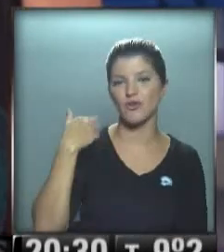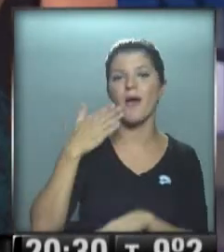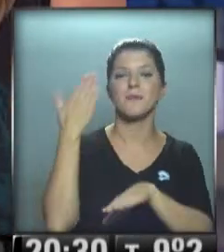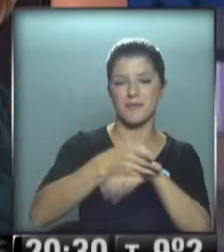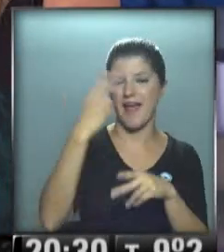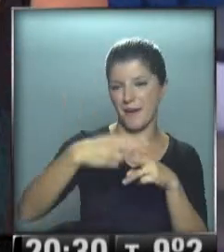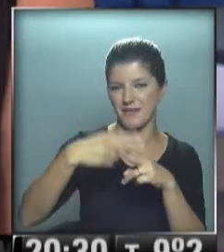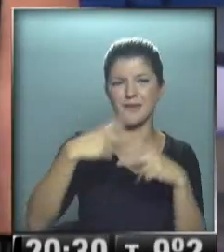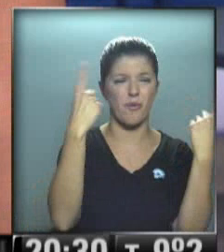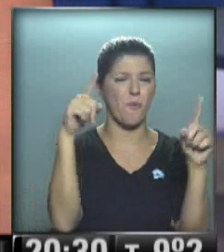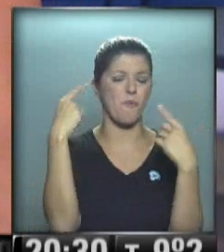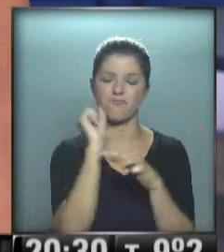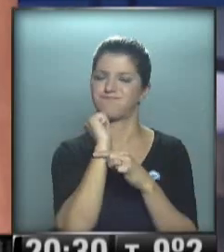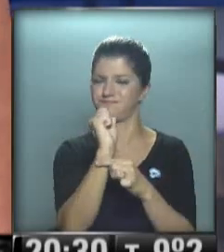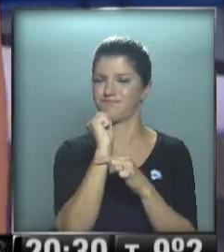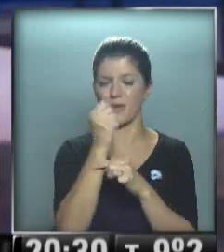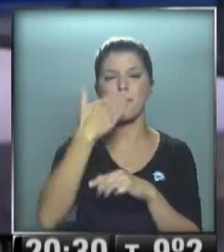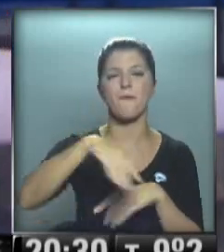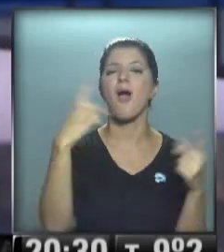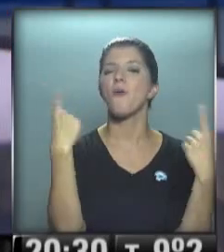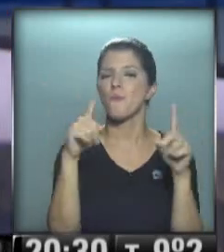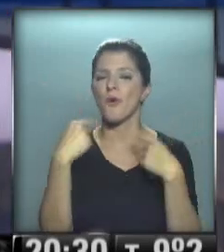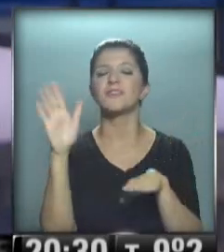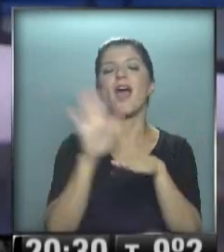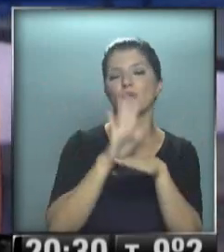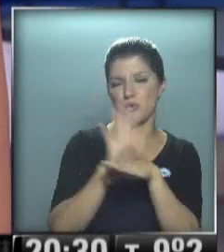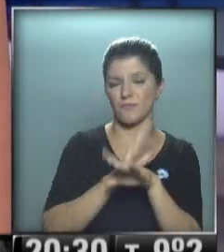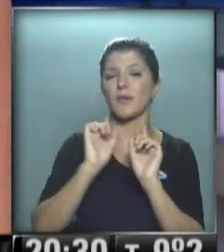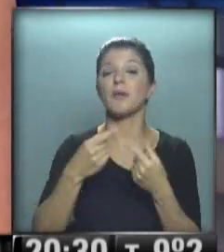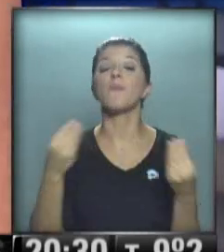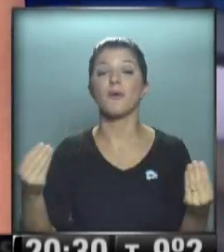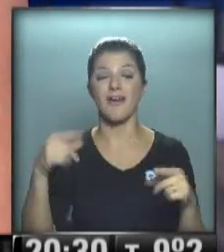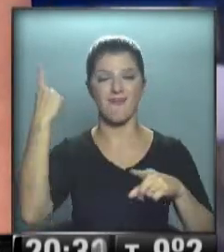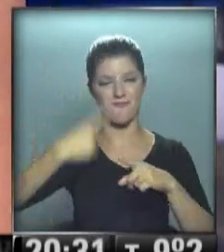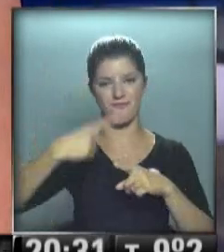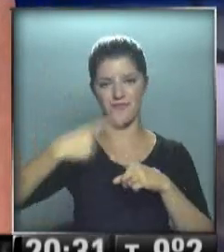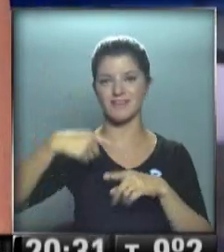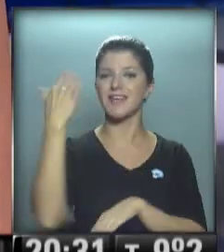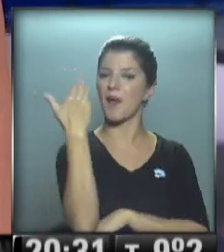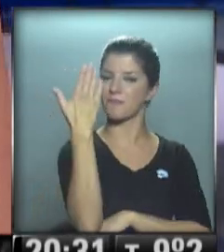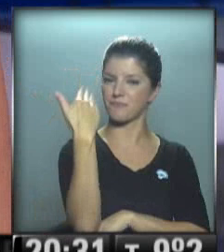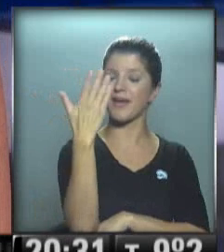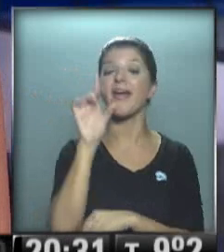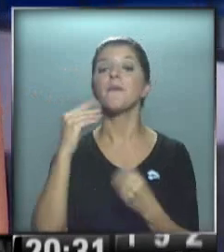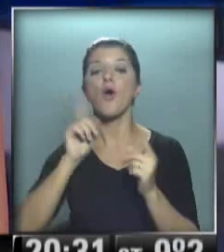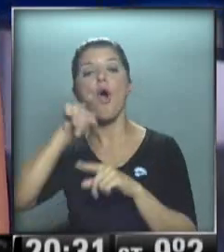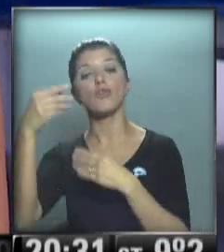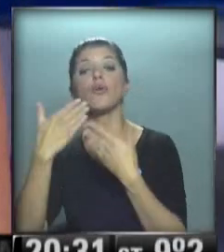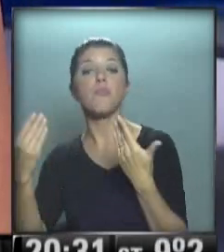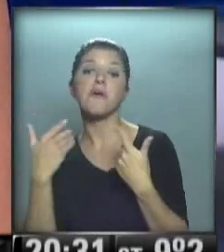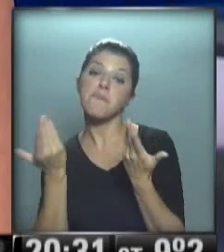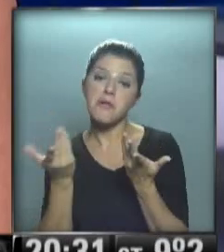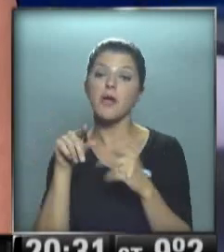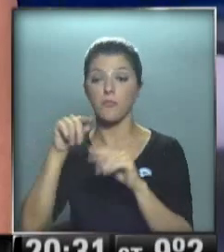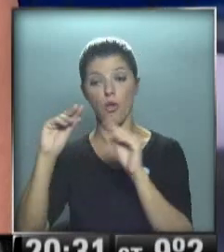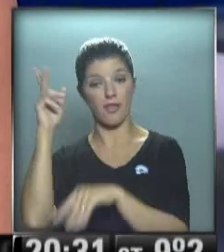de músicos de primer nivel tocando y actuando por la fiesta patria otra posibilidad es ir a ver alguna de